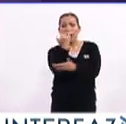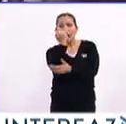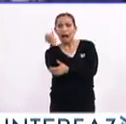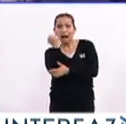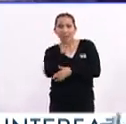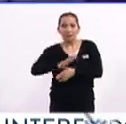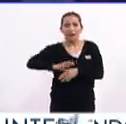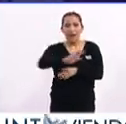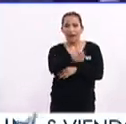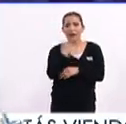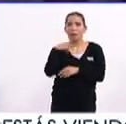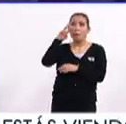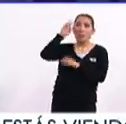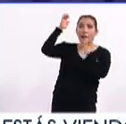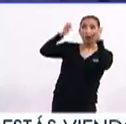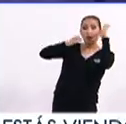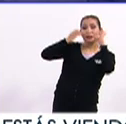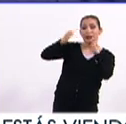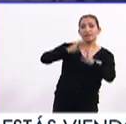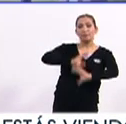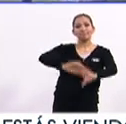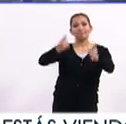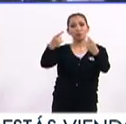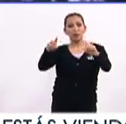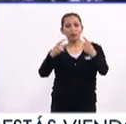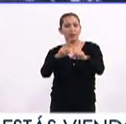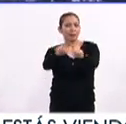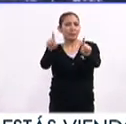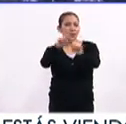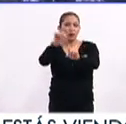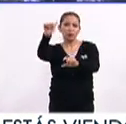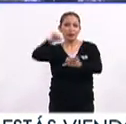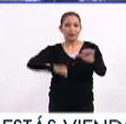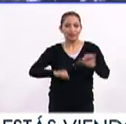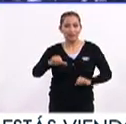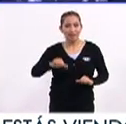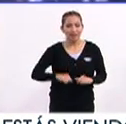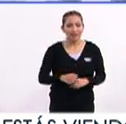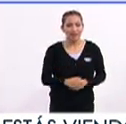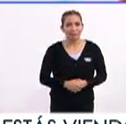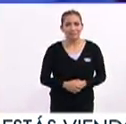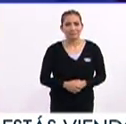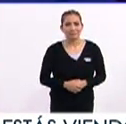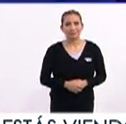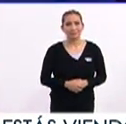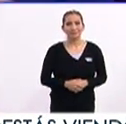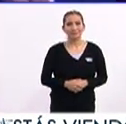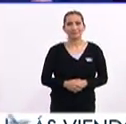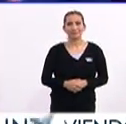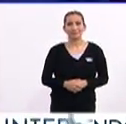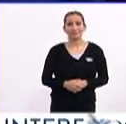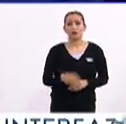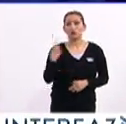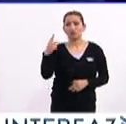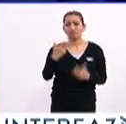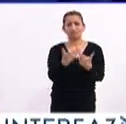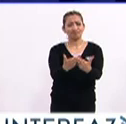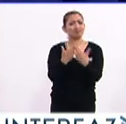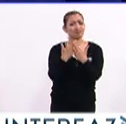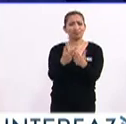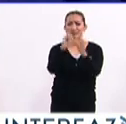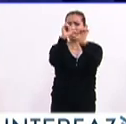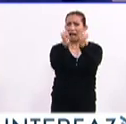jardines, disfrutar de sus exposiciones y conciertos, entre muchas otras actividades. Por su vasto